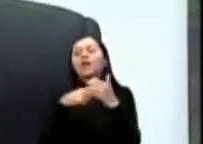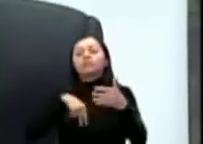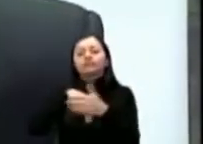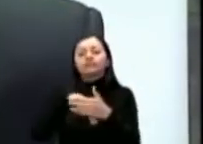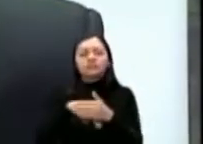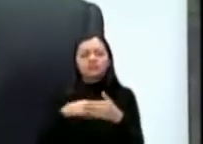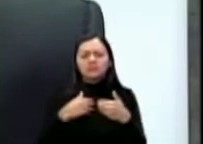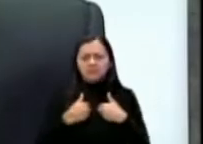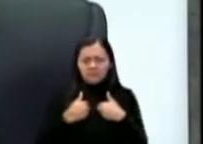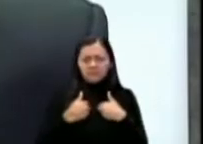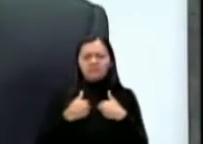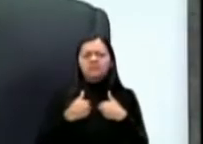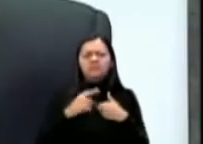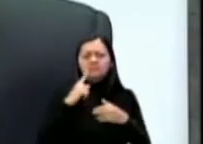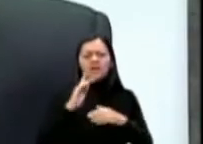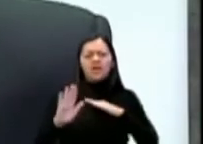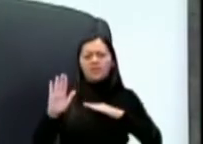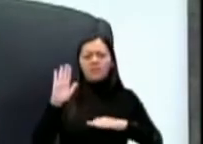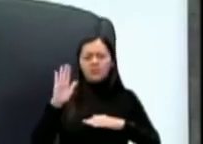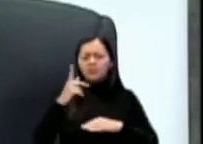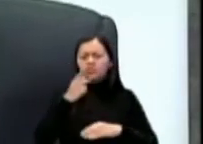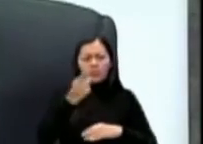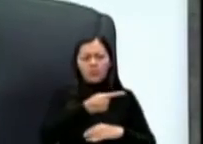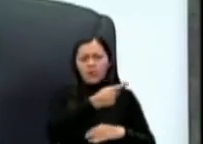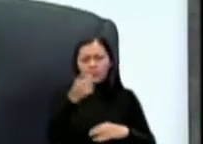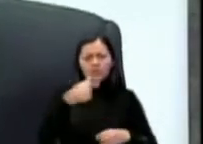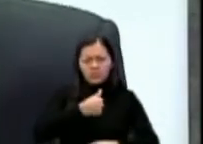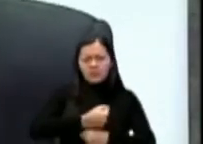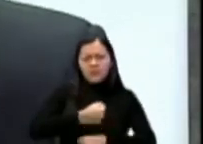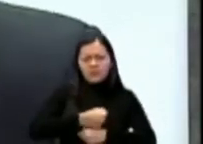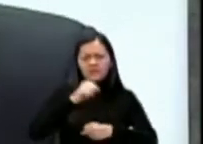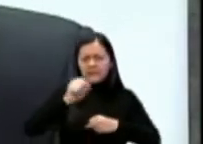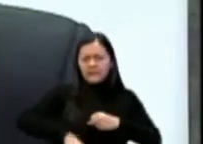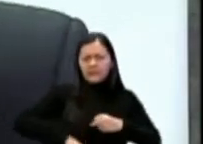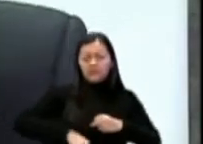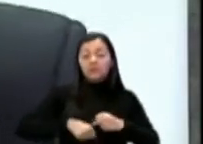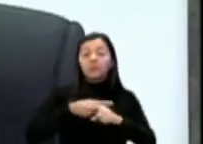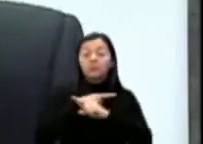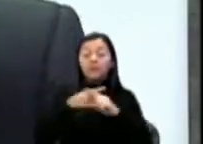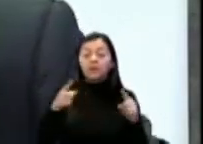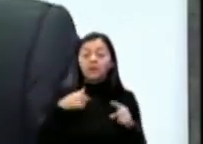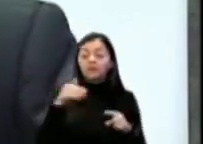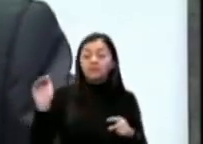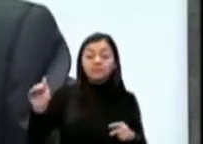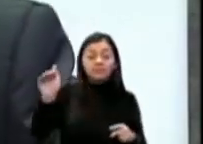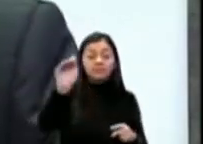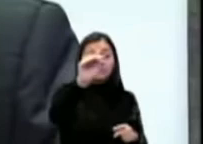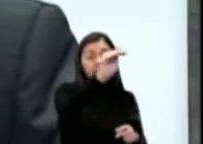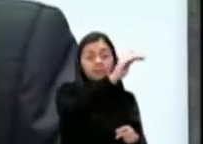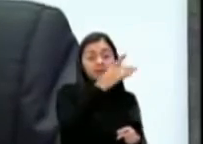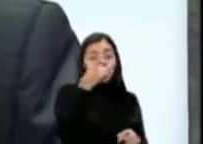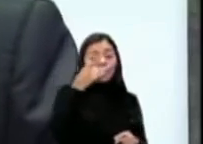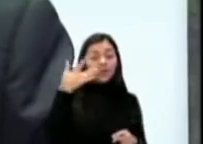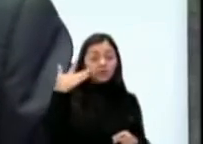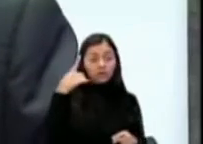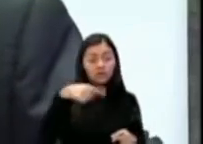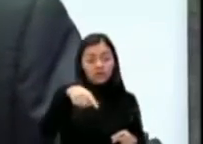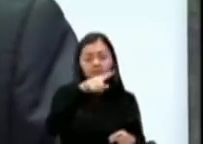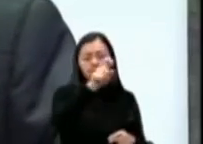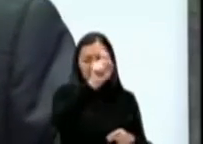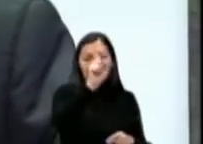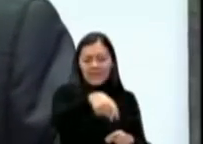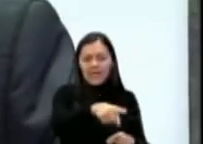limitación alguna nuestro compromiso para con nuestro pueblo que yo sí te permito decirle al pueblo amazónico que tienen que exigir